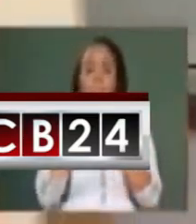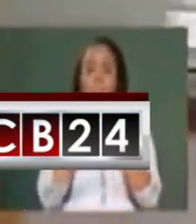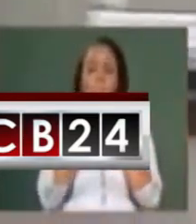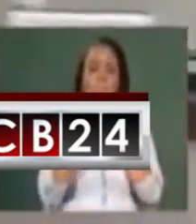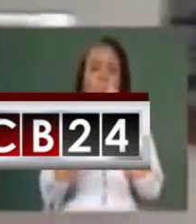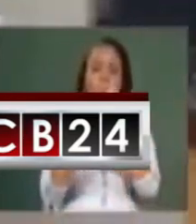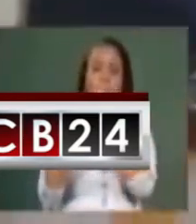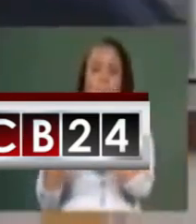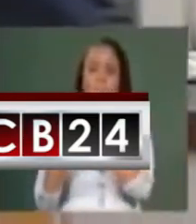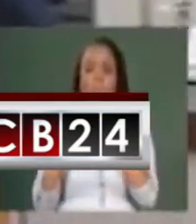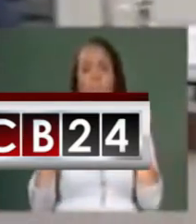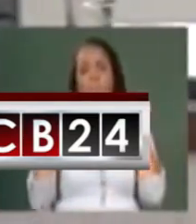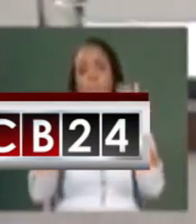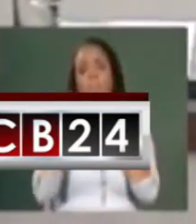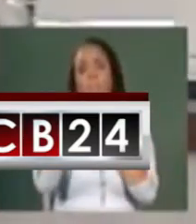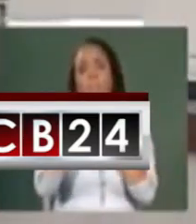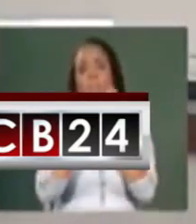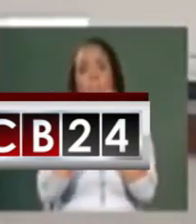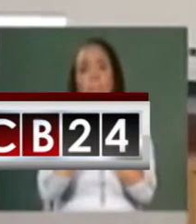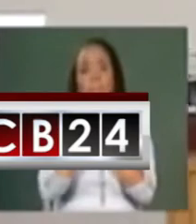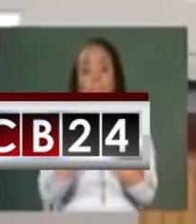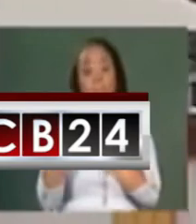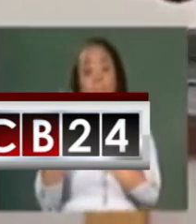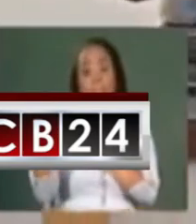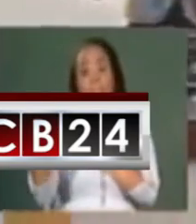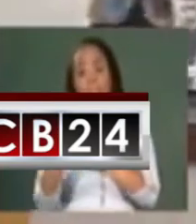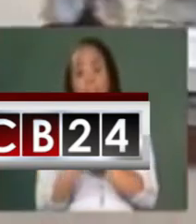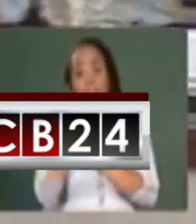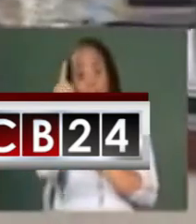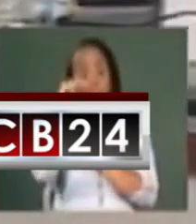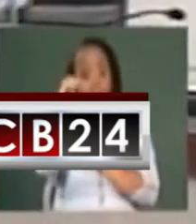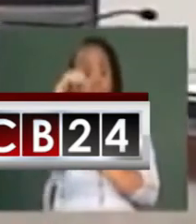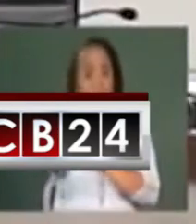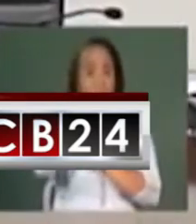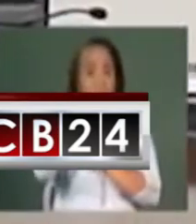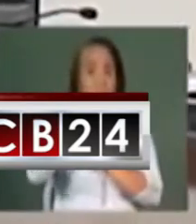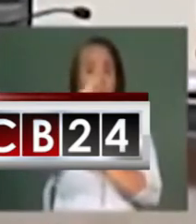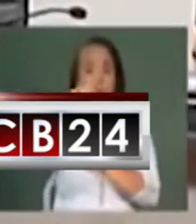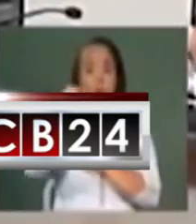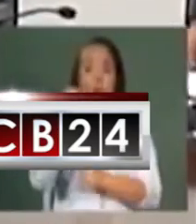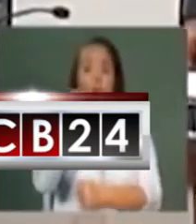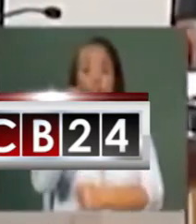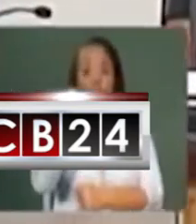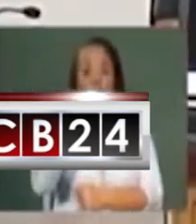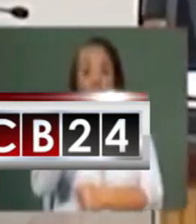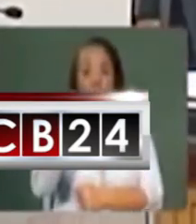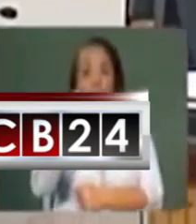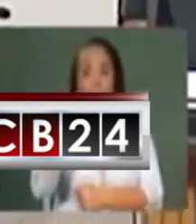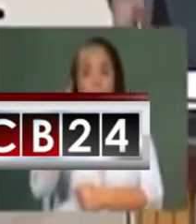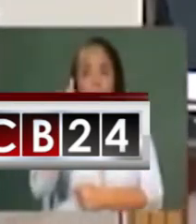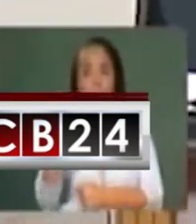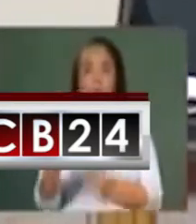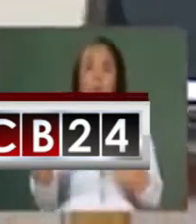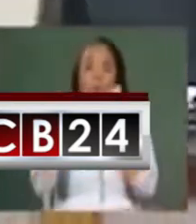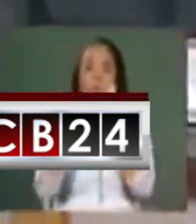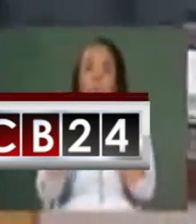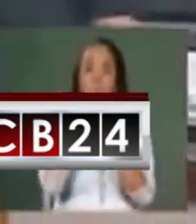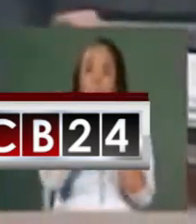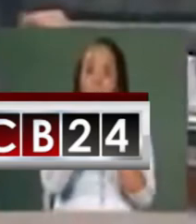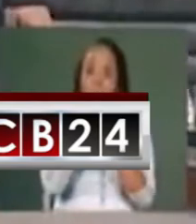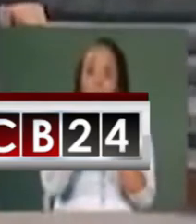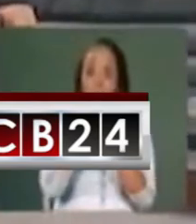más con nuestros argumentos, con nuestras intervenciones. Tenemos prioridades muy claras: continuar la lucha contra la corrupción que ha dado la diputada Patricia